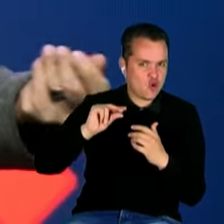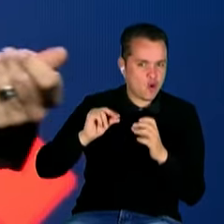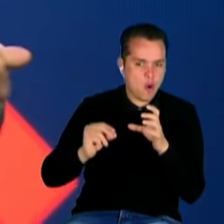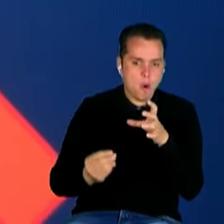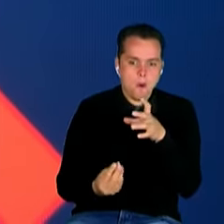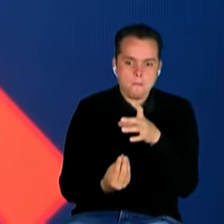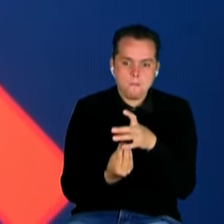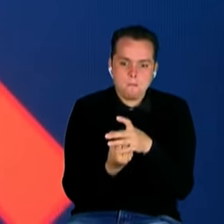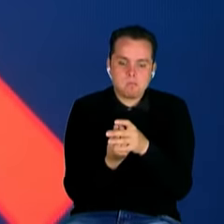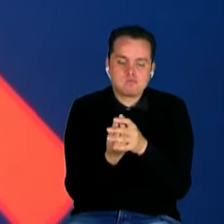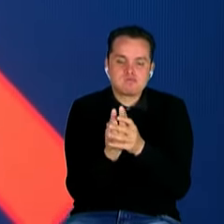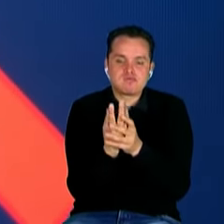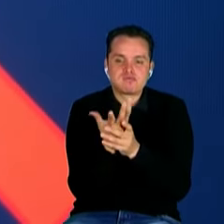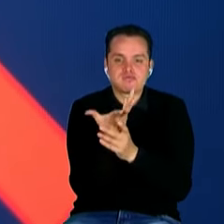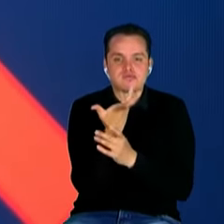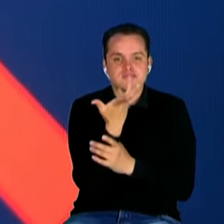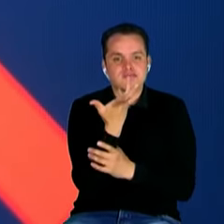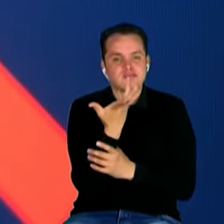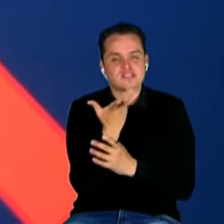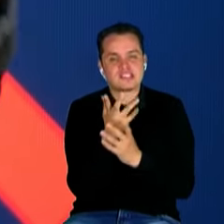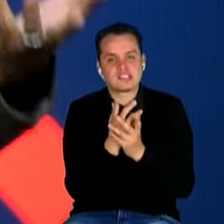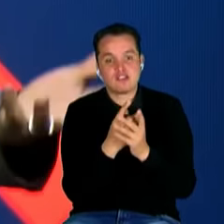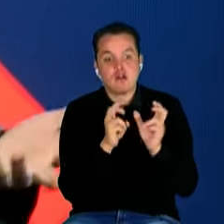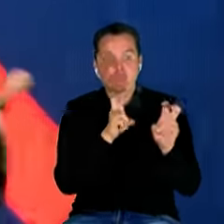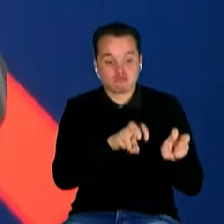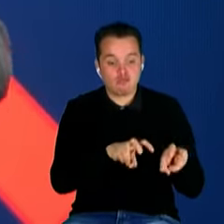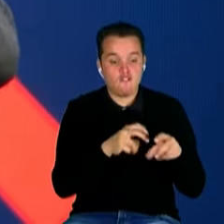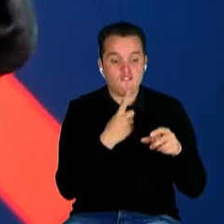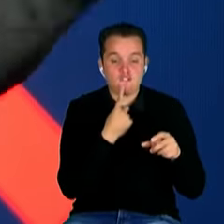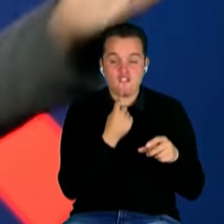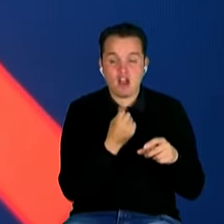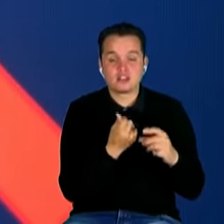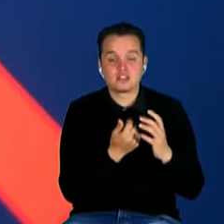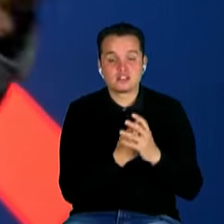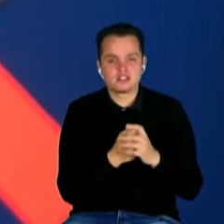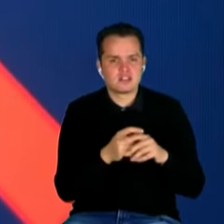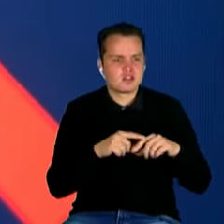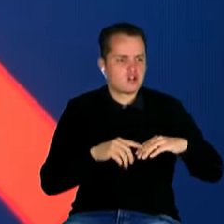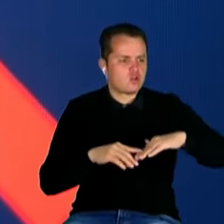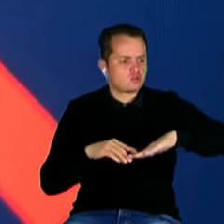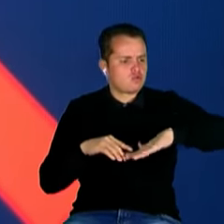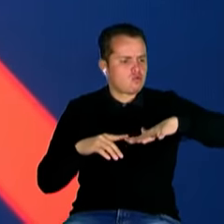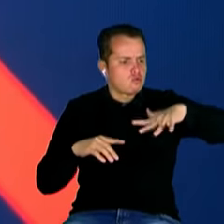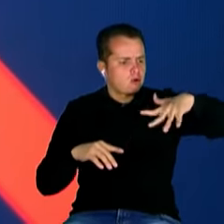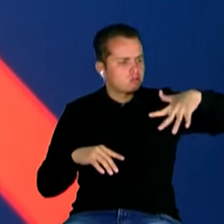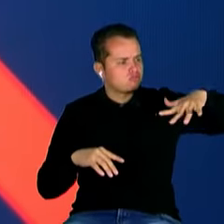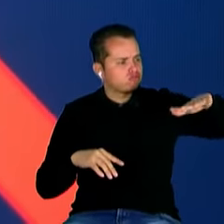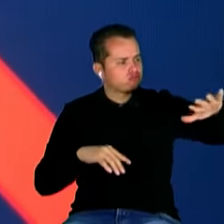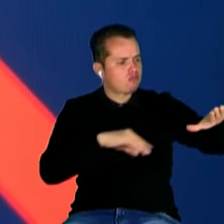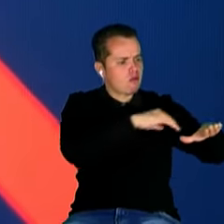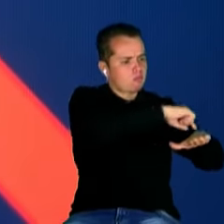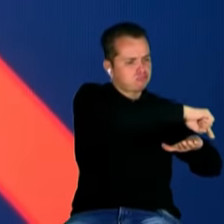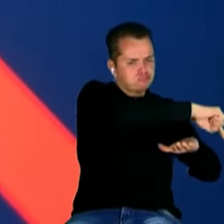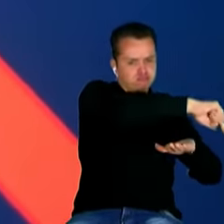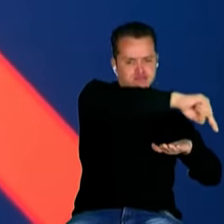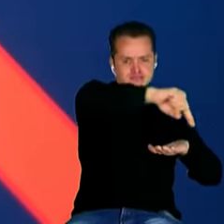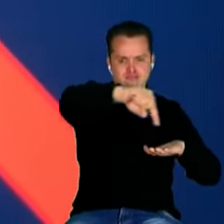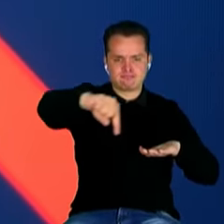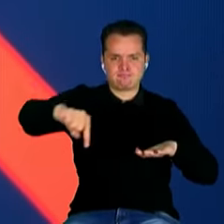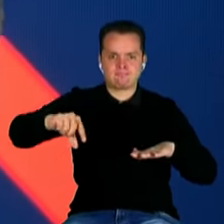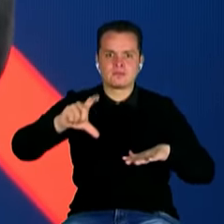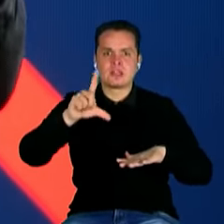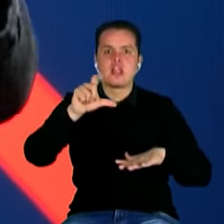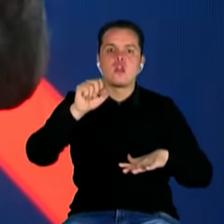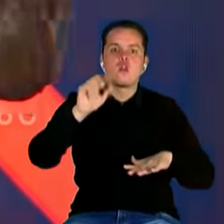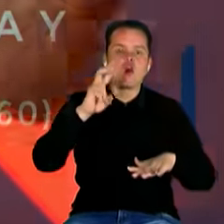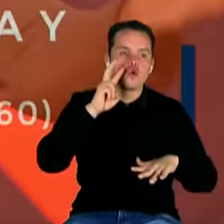propicios, la tierra estaba muy blanda para sembrar y se cosechaba muy fácil en las laderas, en los extremos. Entonces dice que Lot